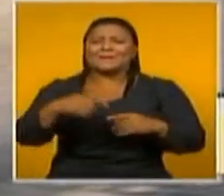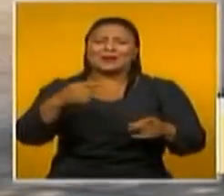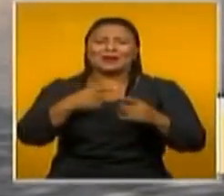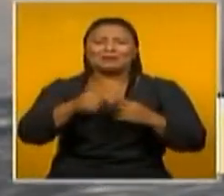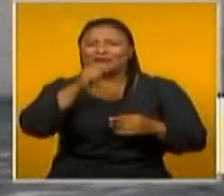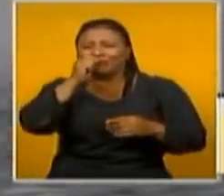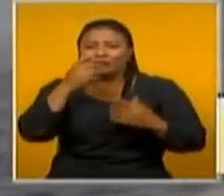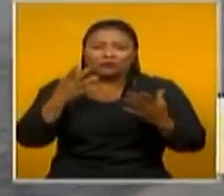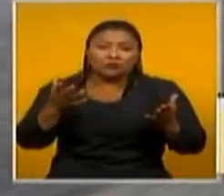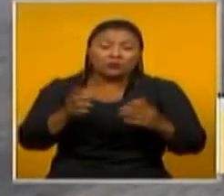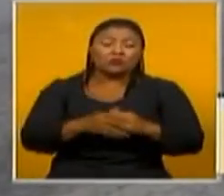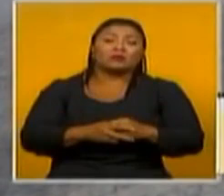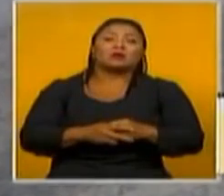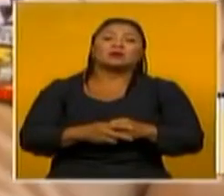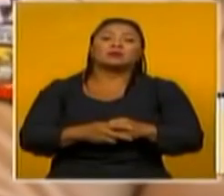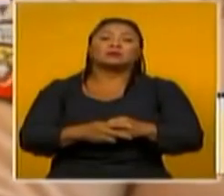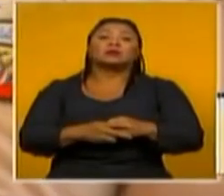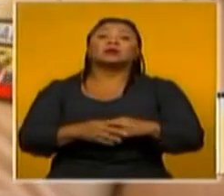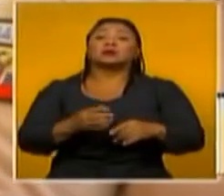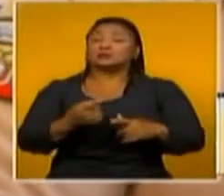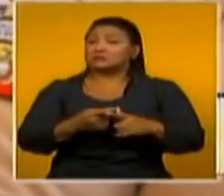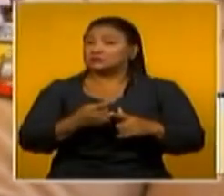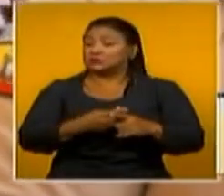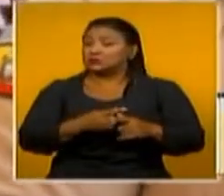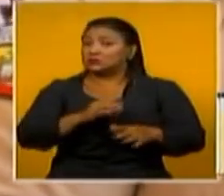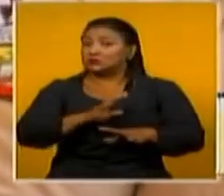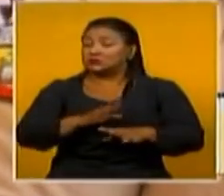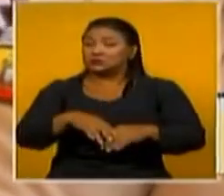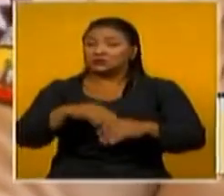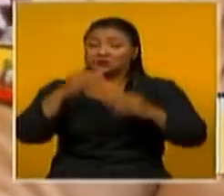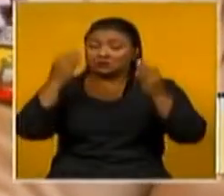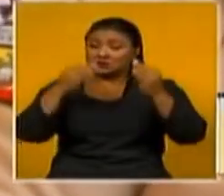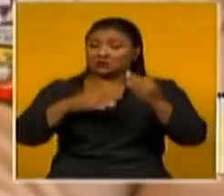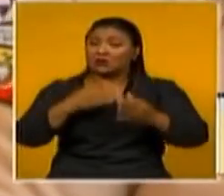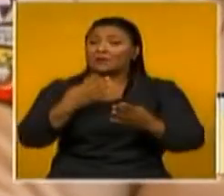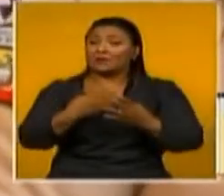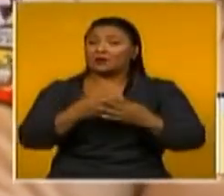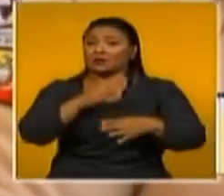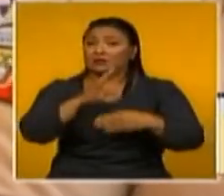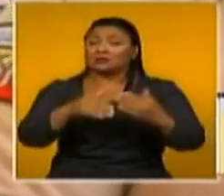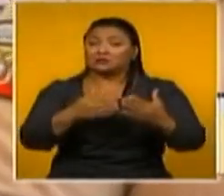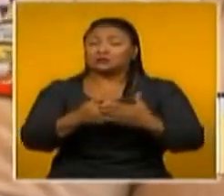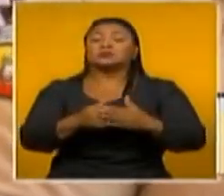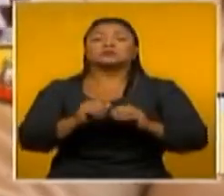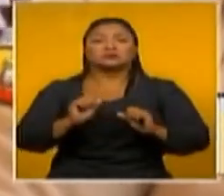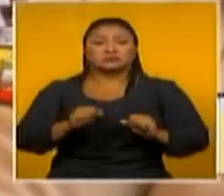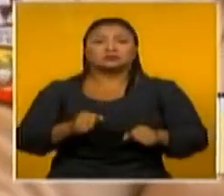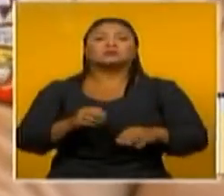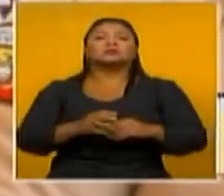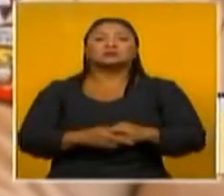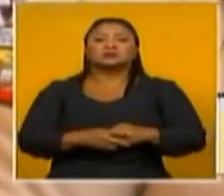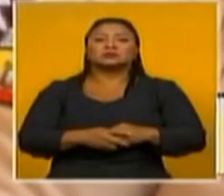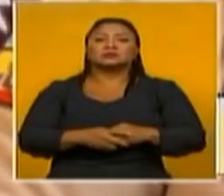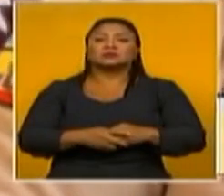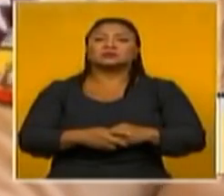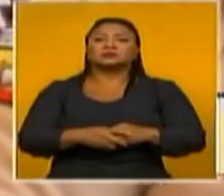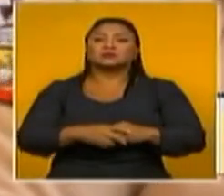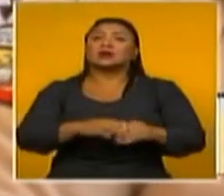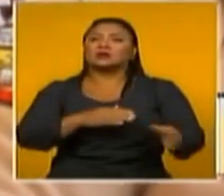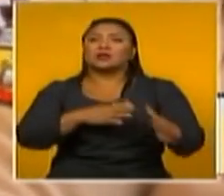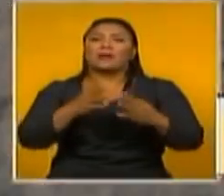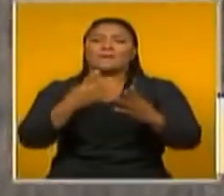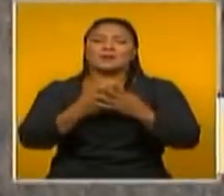la audiencia de formulación de cargos. Y al momento se encuentra ya con orden de prisión preventiva en el centro de